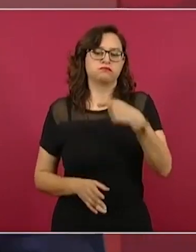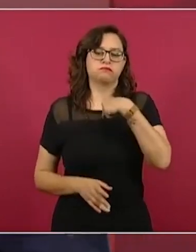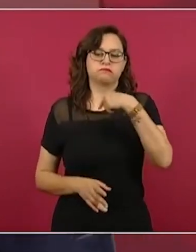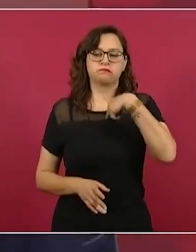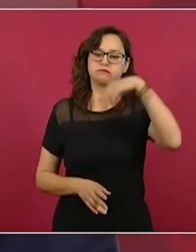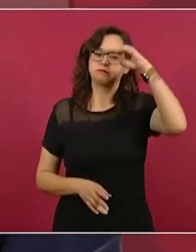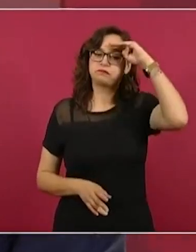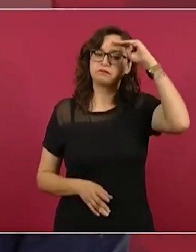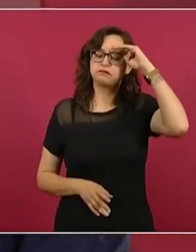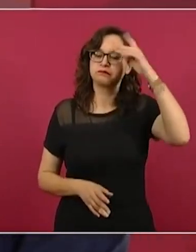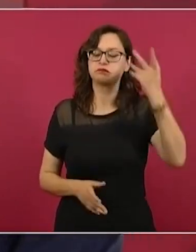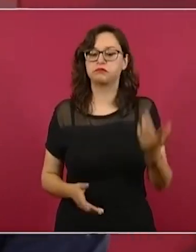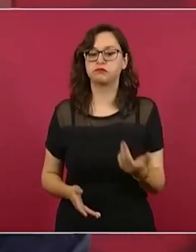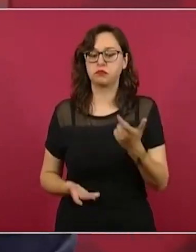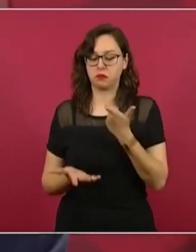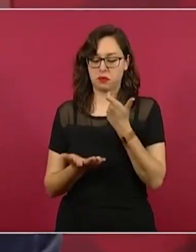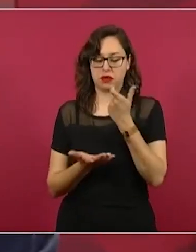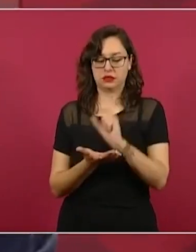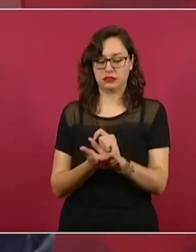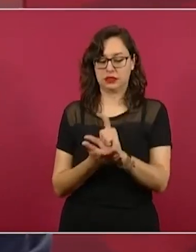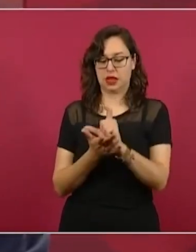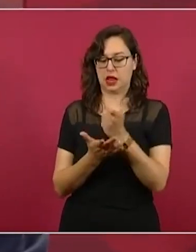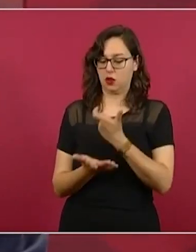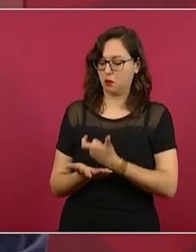de tortilla.